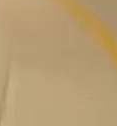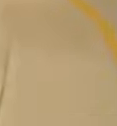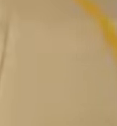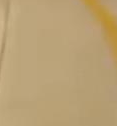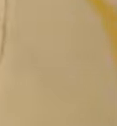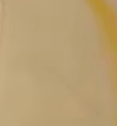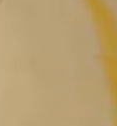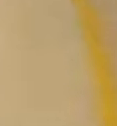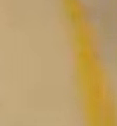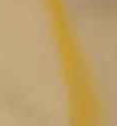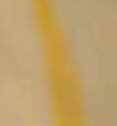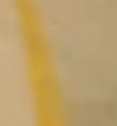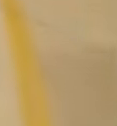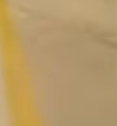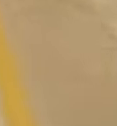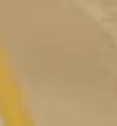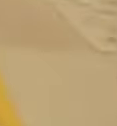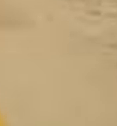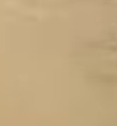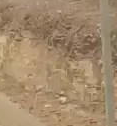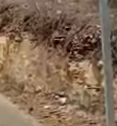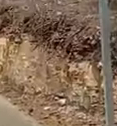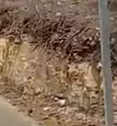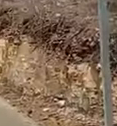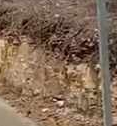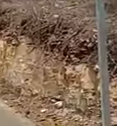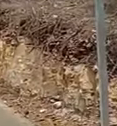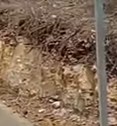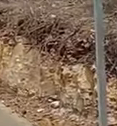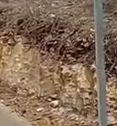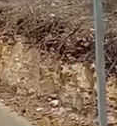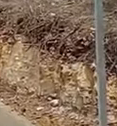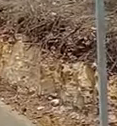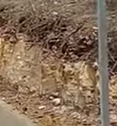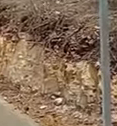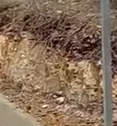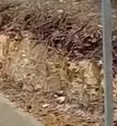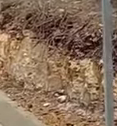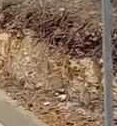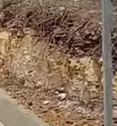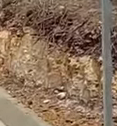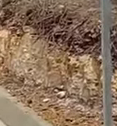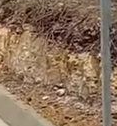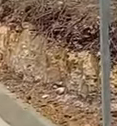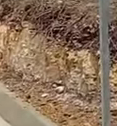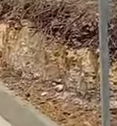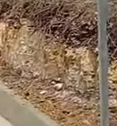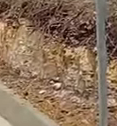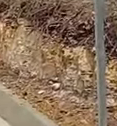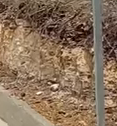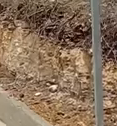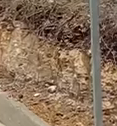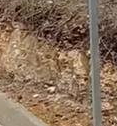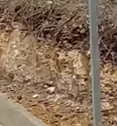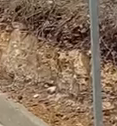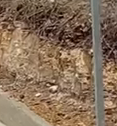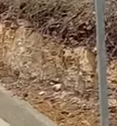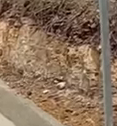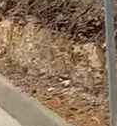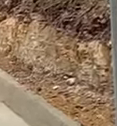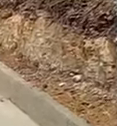eso mismo estamos trabajando sobre ello. Es una vía muy importante que lo deseábamos desde hace mucho y ahorita al verlo hecho